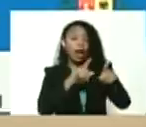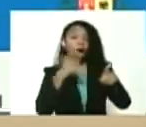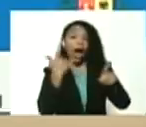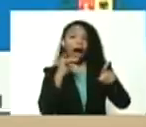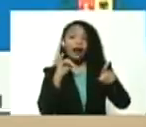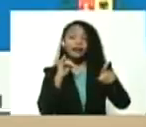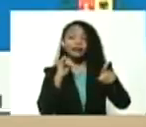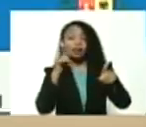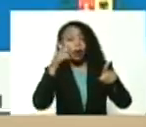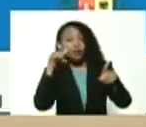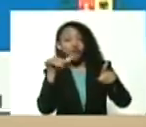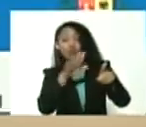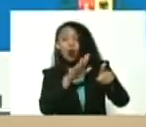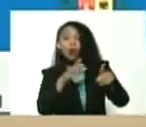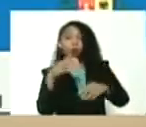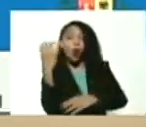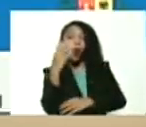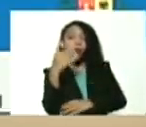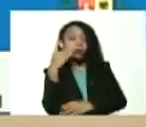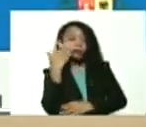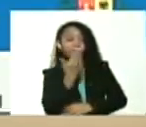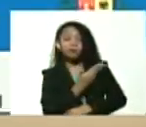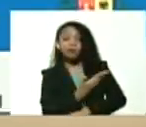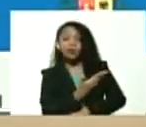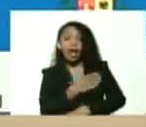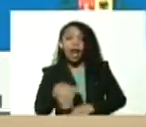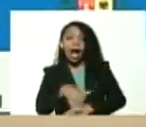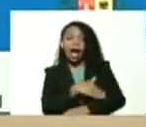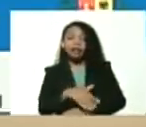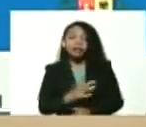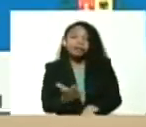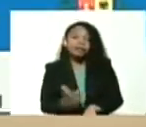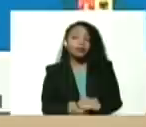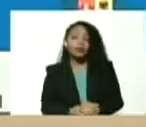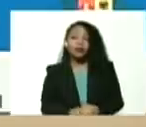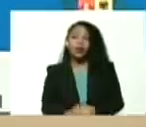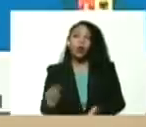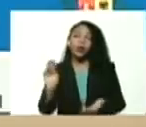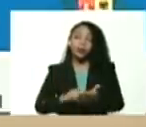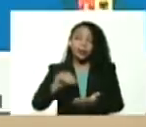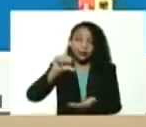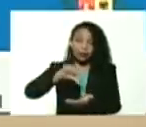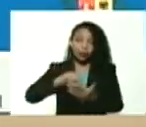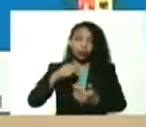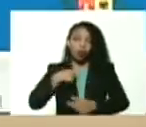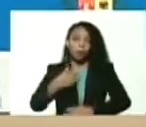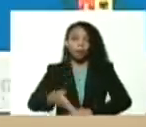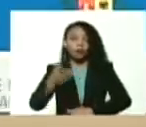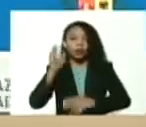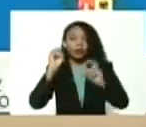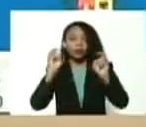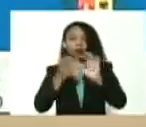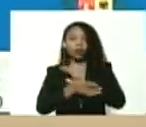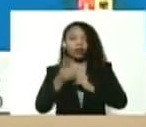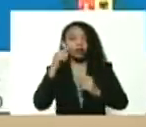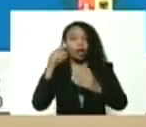Colombia en las calles. Bueno, volviendo al centro, se presentó un